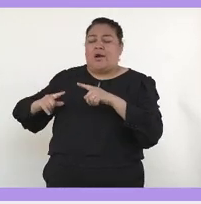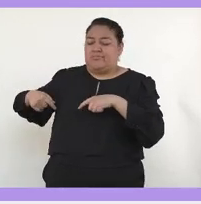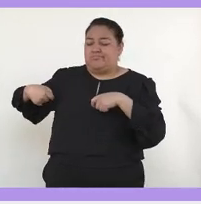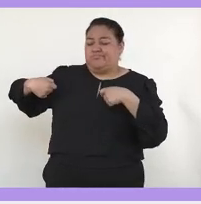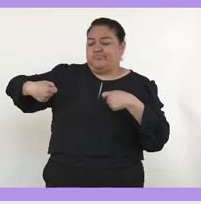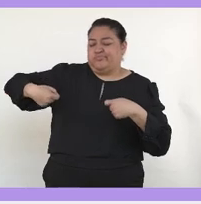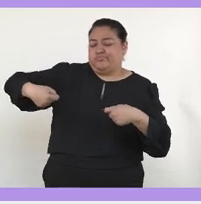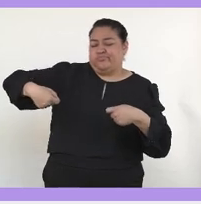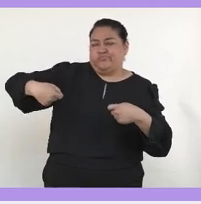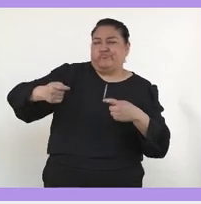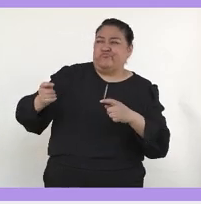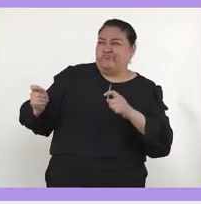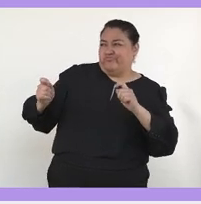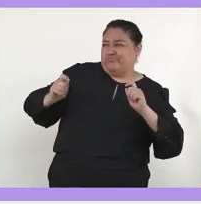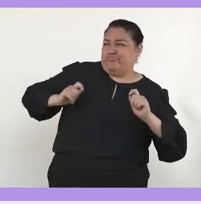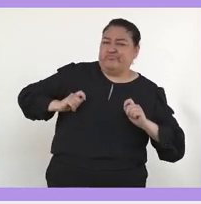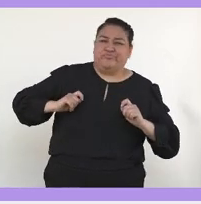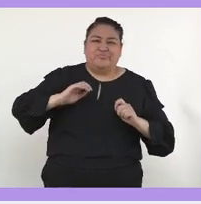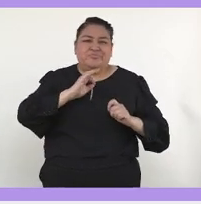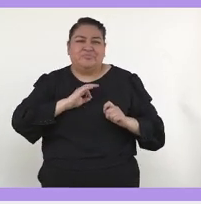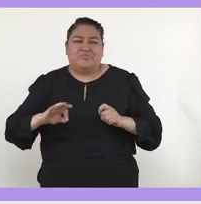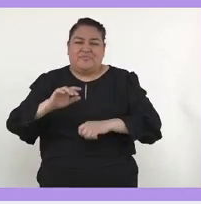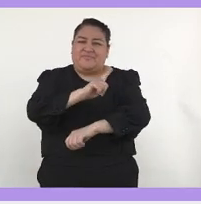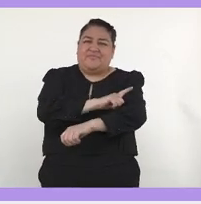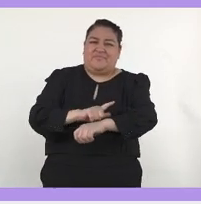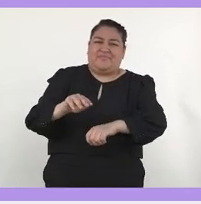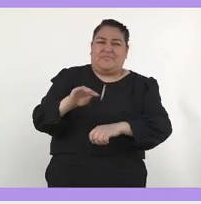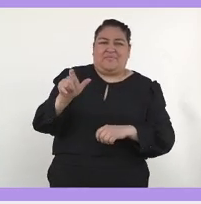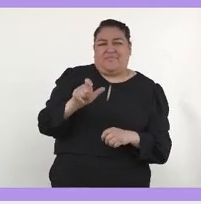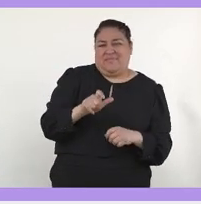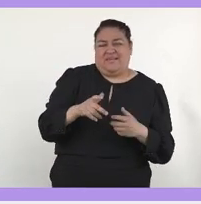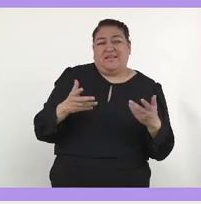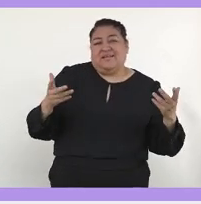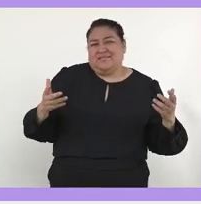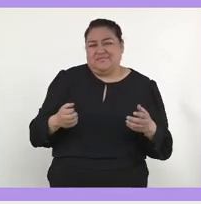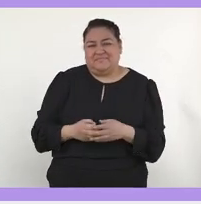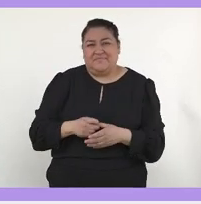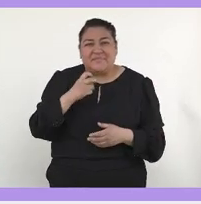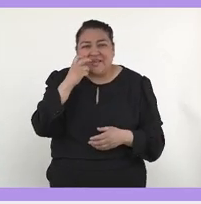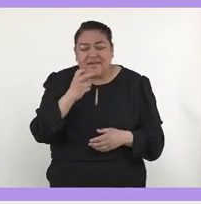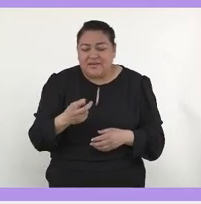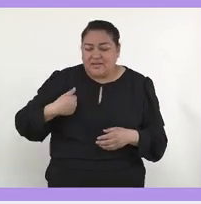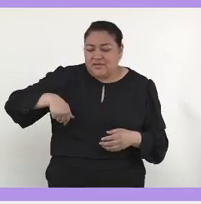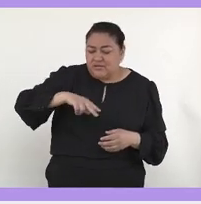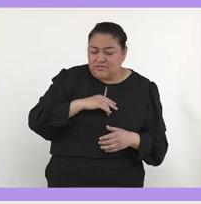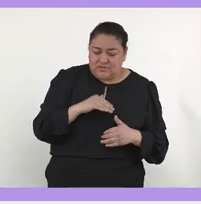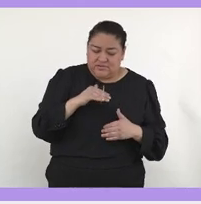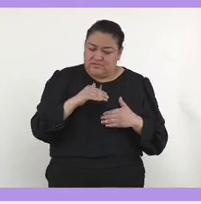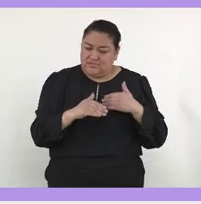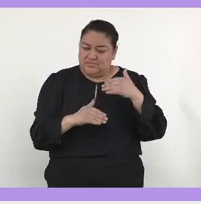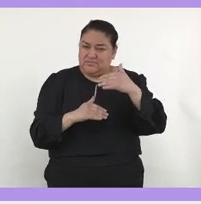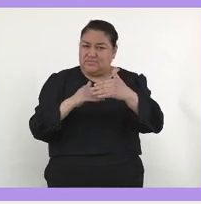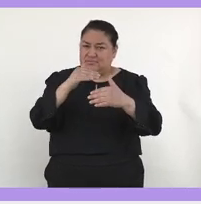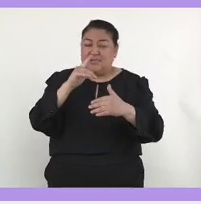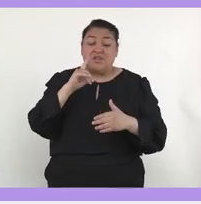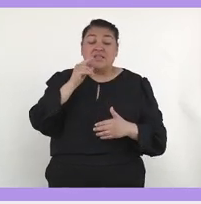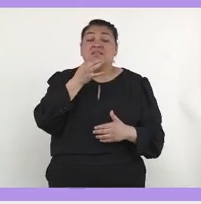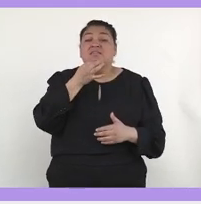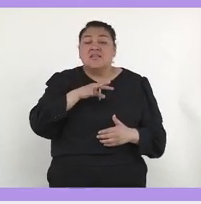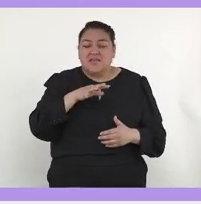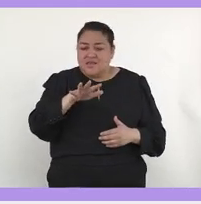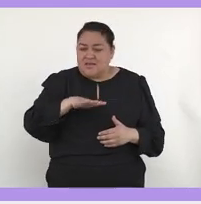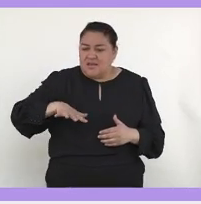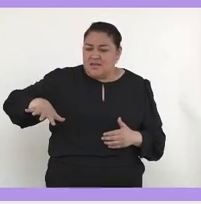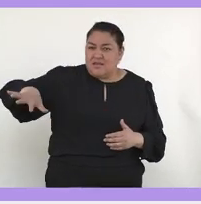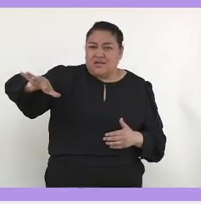a lo que hoy a lo que hoy en día es la liga y se concreta en eso no en el desarrollo que hemos tenido las niñas que hoy en